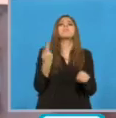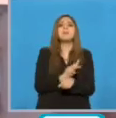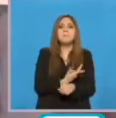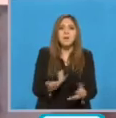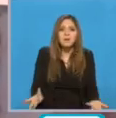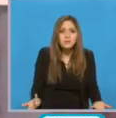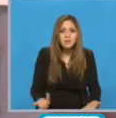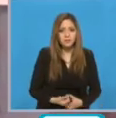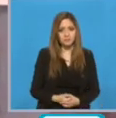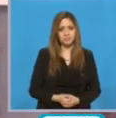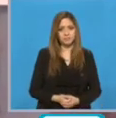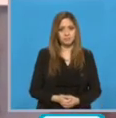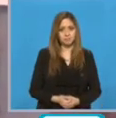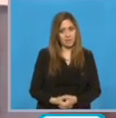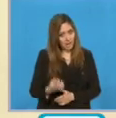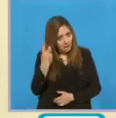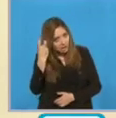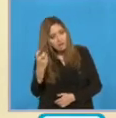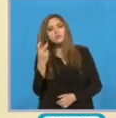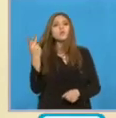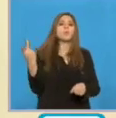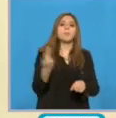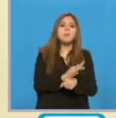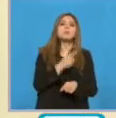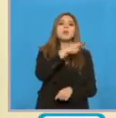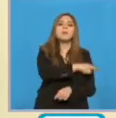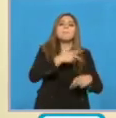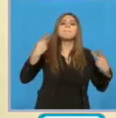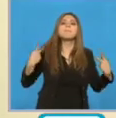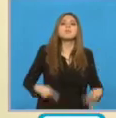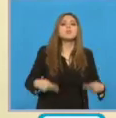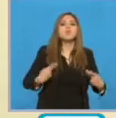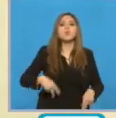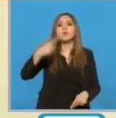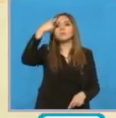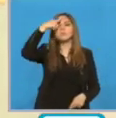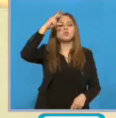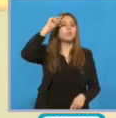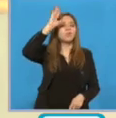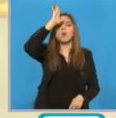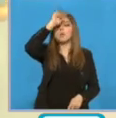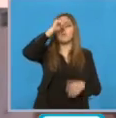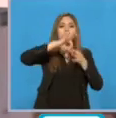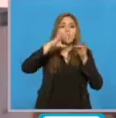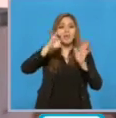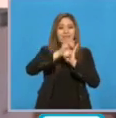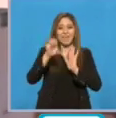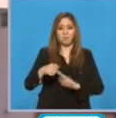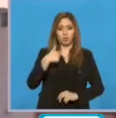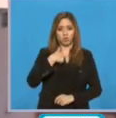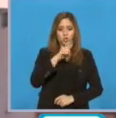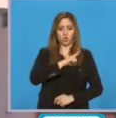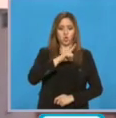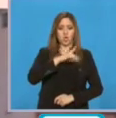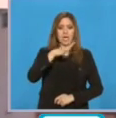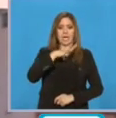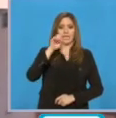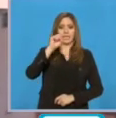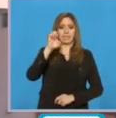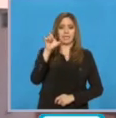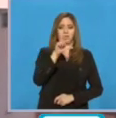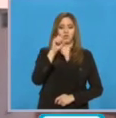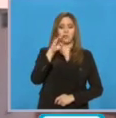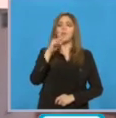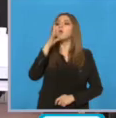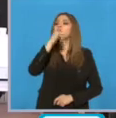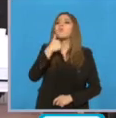estas cosas de las que tú estás hablando. El tema es que la persona no se va a acordar. Claro. Si la persona está sola, no puede referirte qué